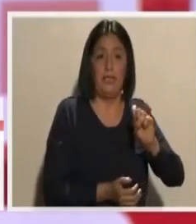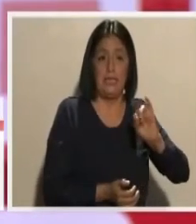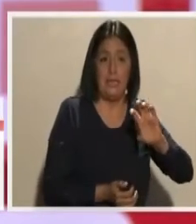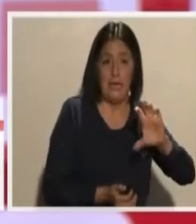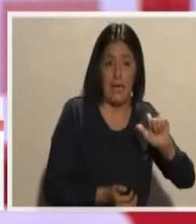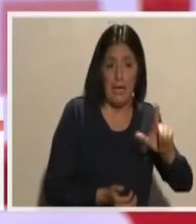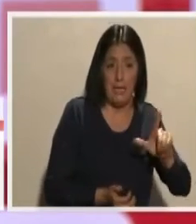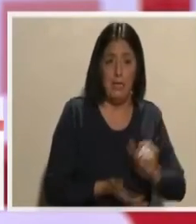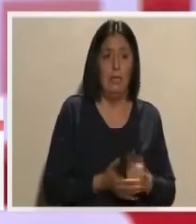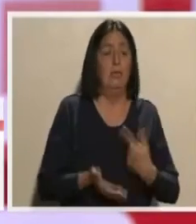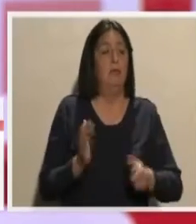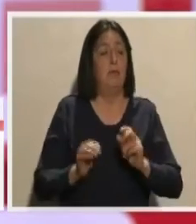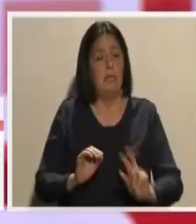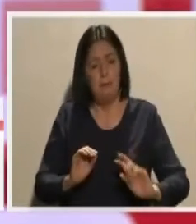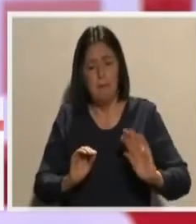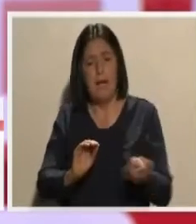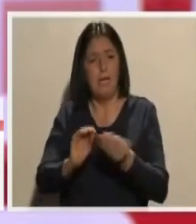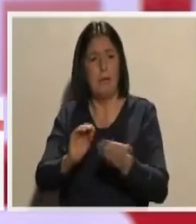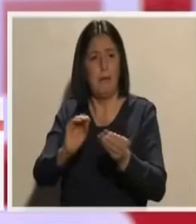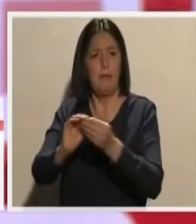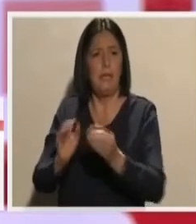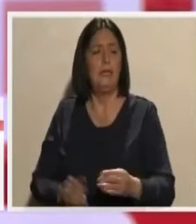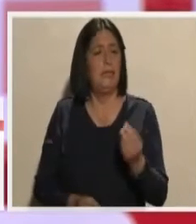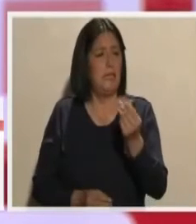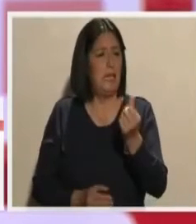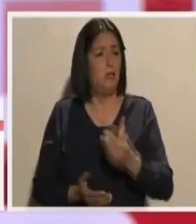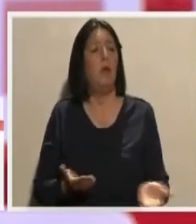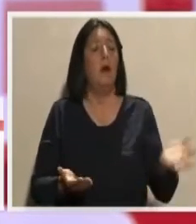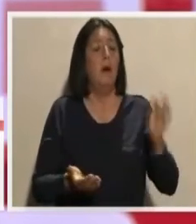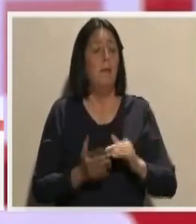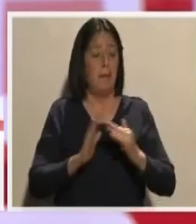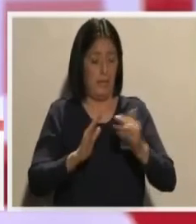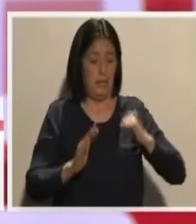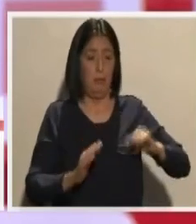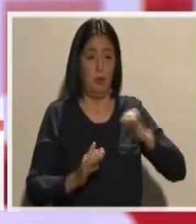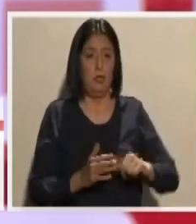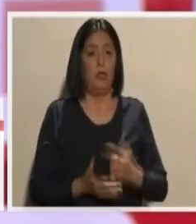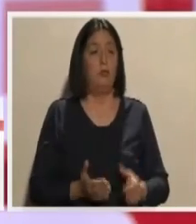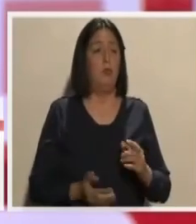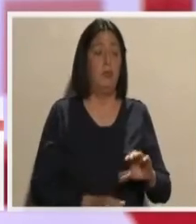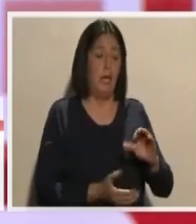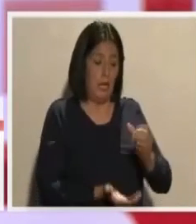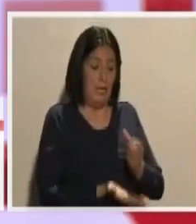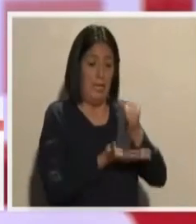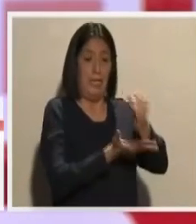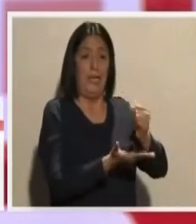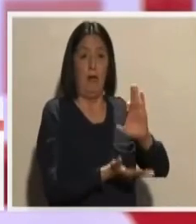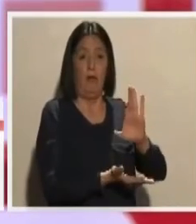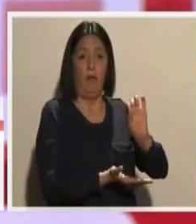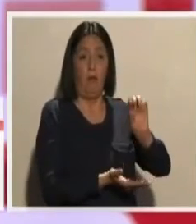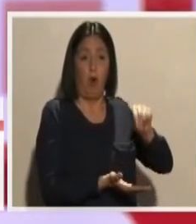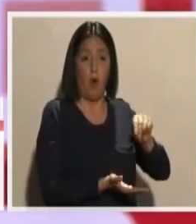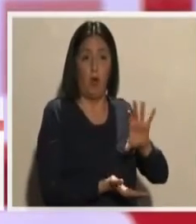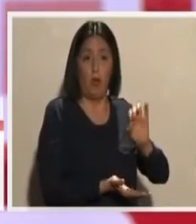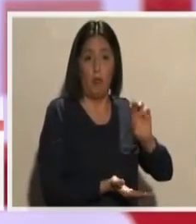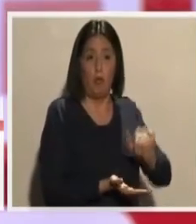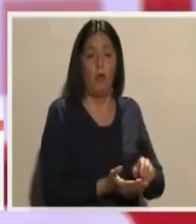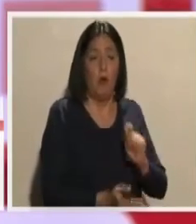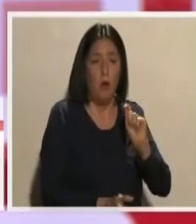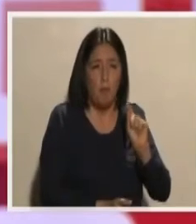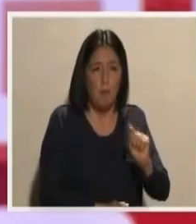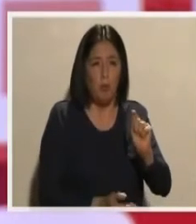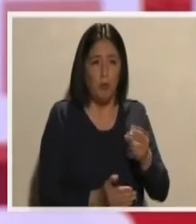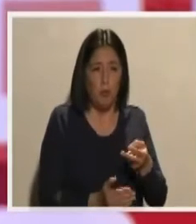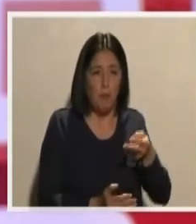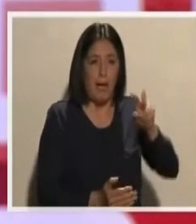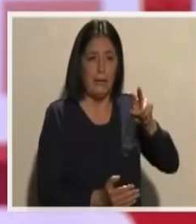los recursos para los municipios, asignando al Fondo Común un punto adicional del IGB.